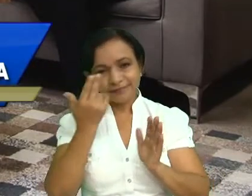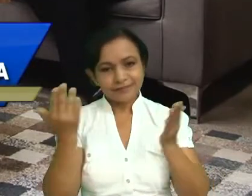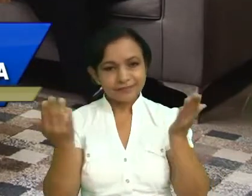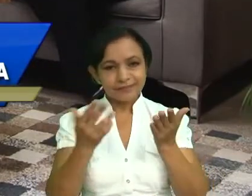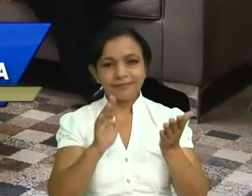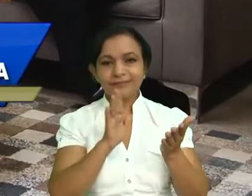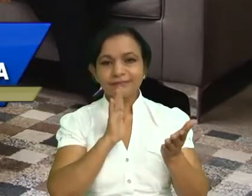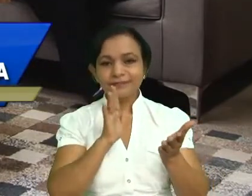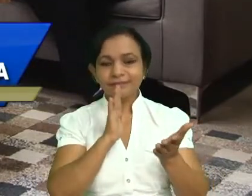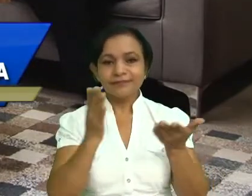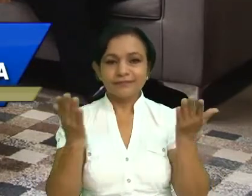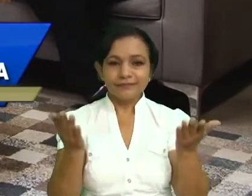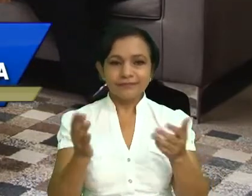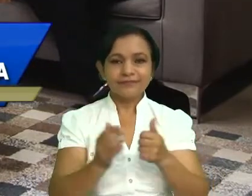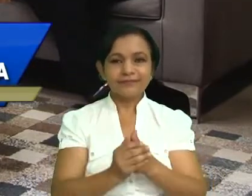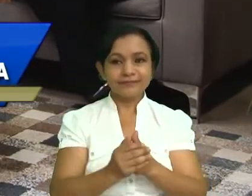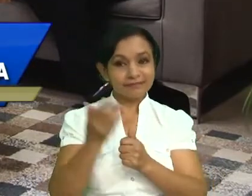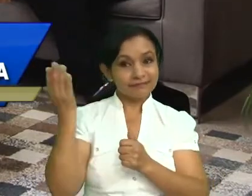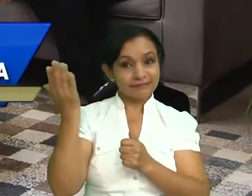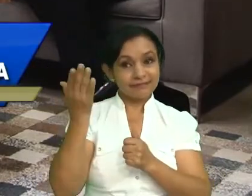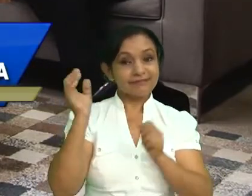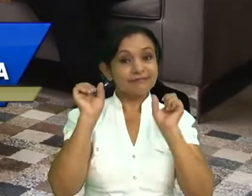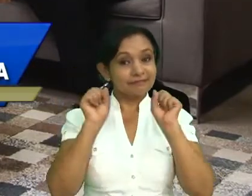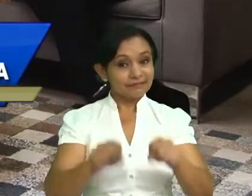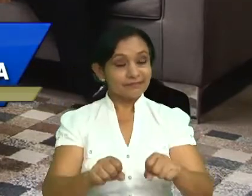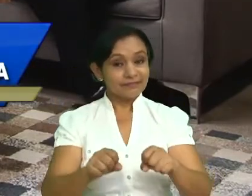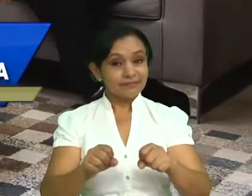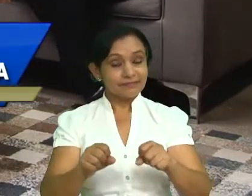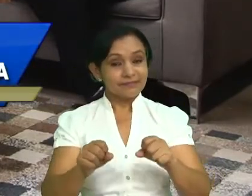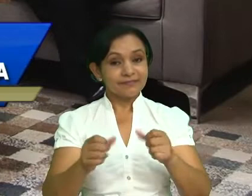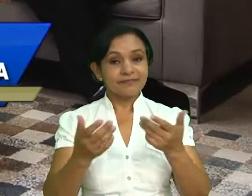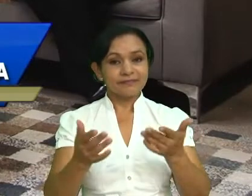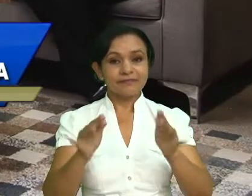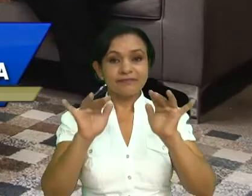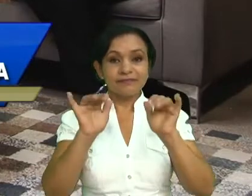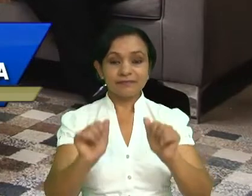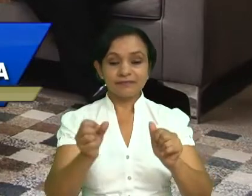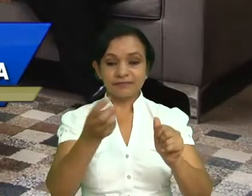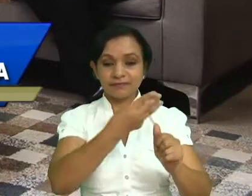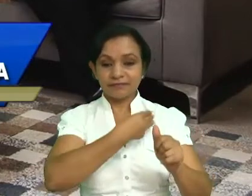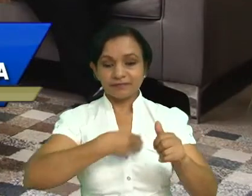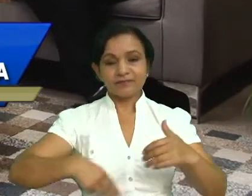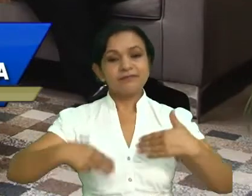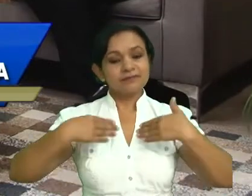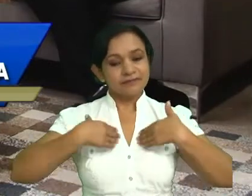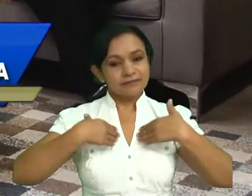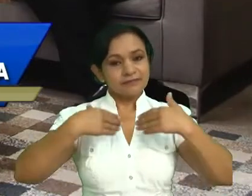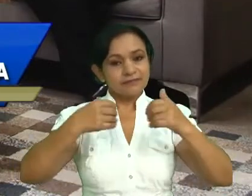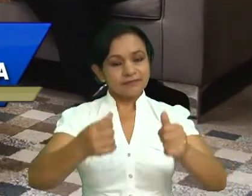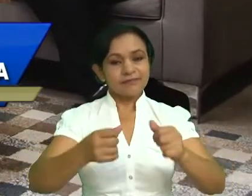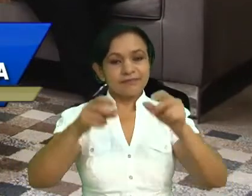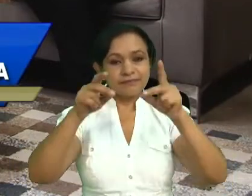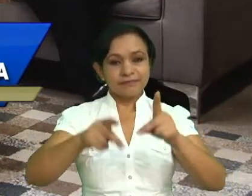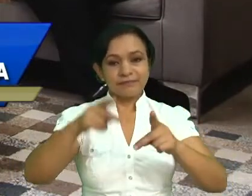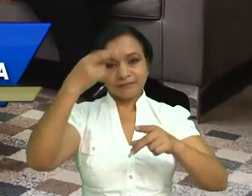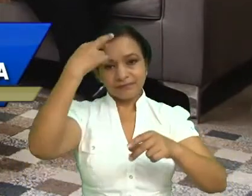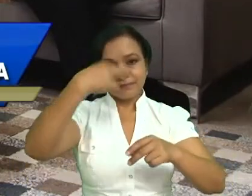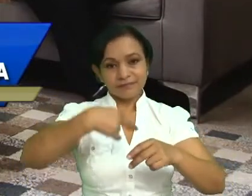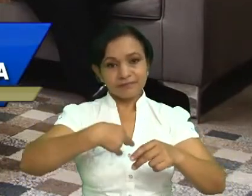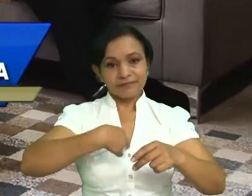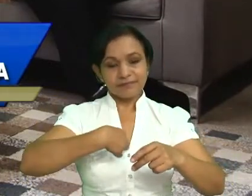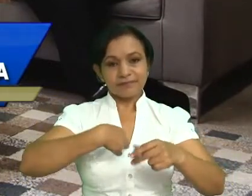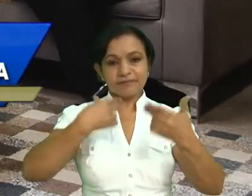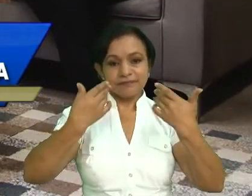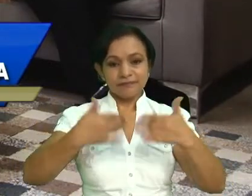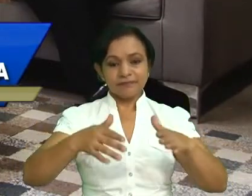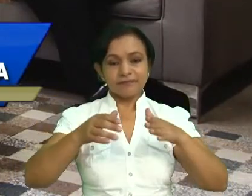podríamos hablar en una suerte de cátedra sobre esto. Y entiendo que ya nuestro Ministerio de Salud, ustedes, las autoridades, ya tienen un